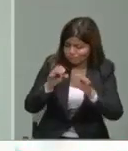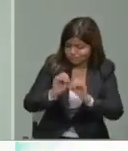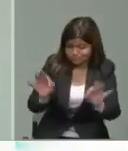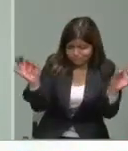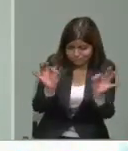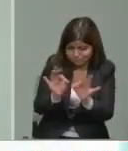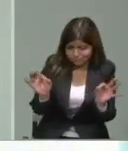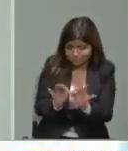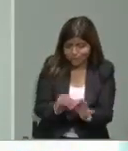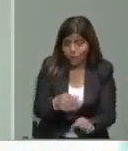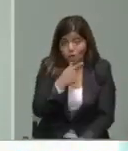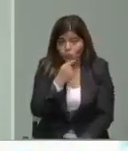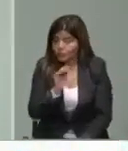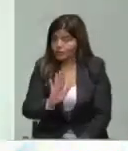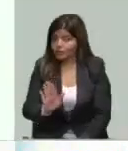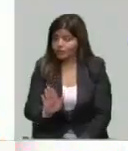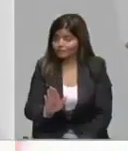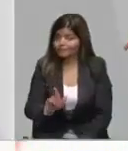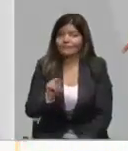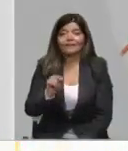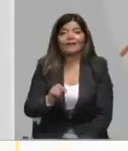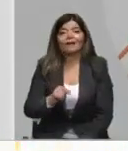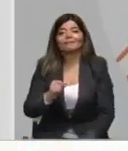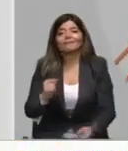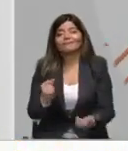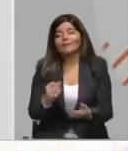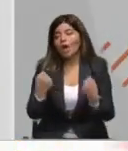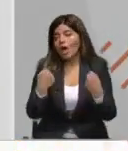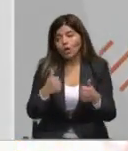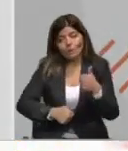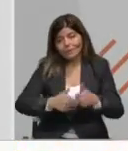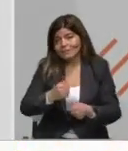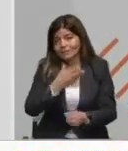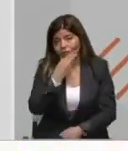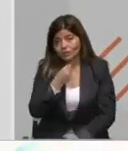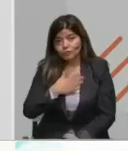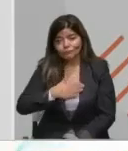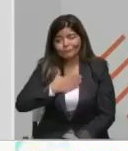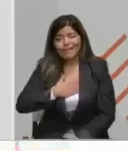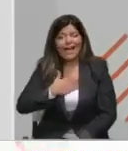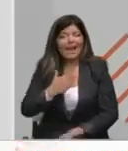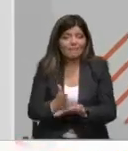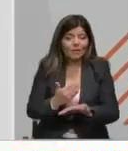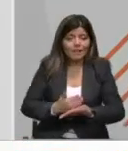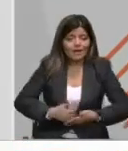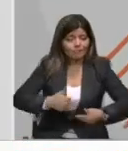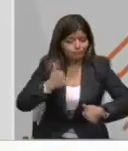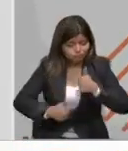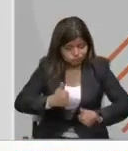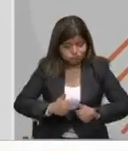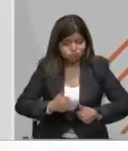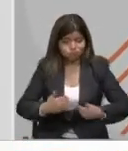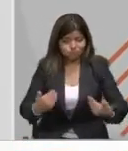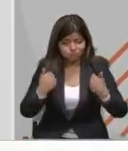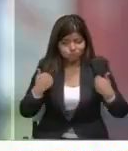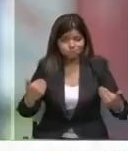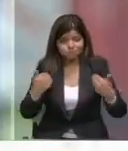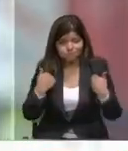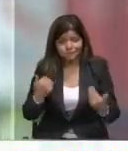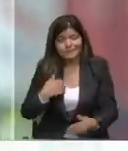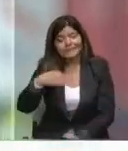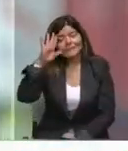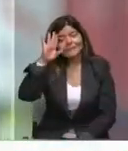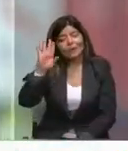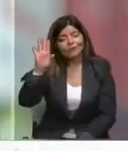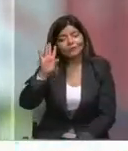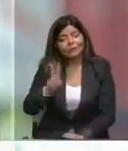esos días, digamos, de competencia, y son torneos muy lindos. Ganas de prepararme, de estar aquí, como imaginarme la instancia, como yo parándome